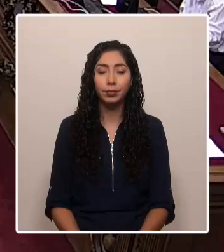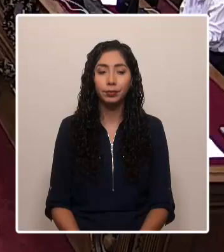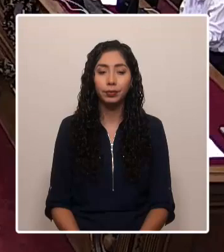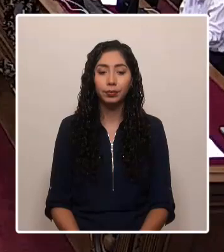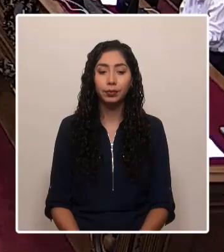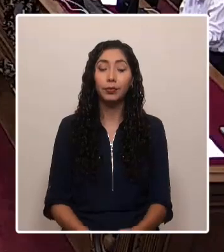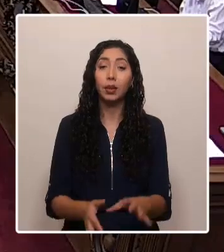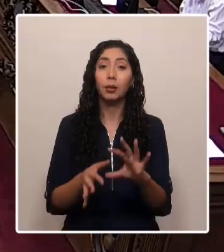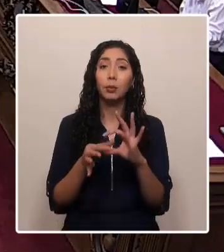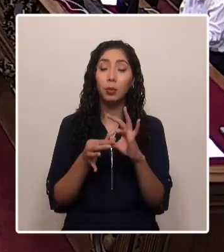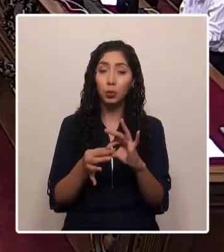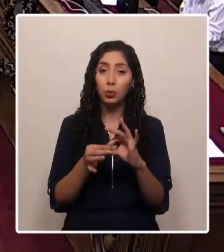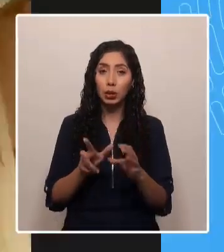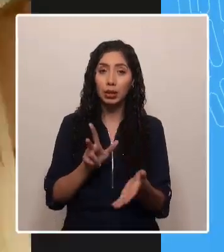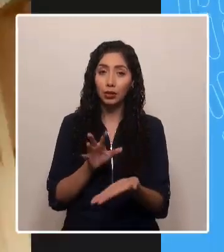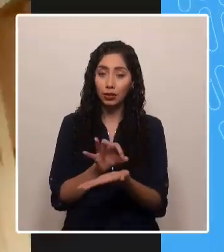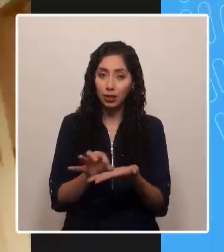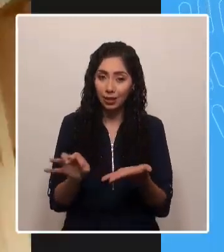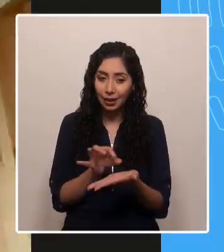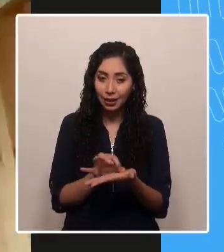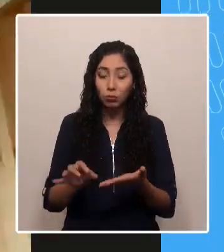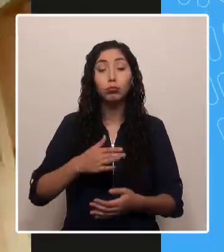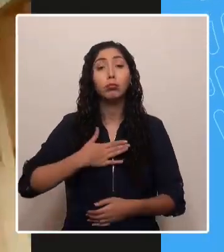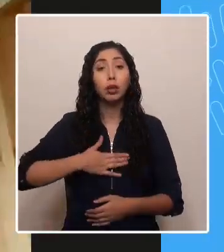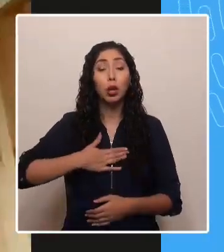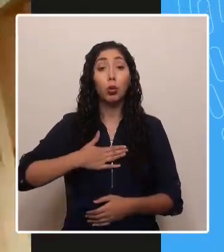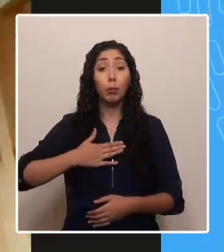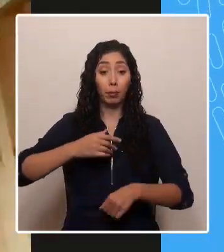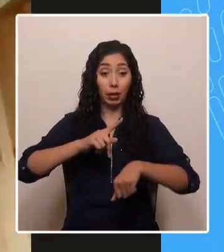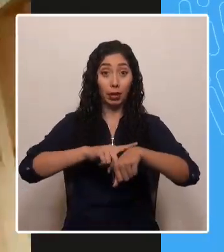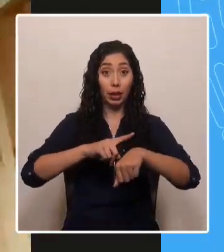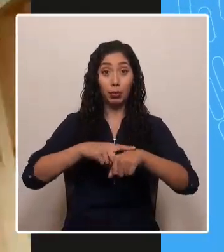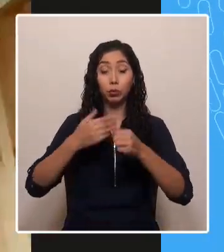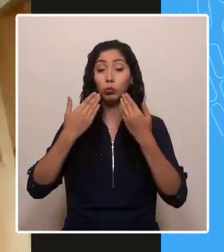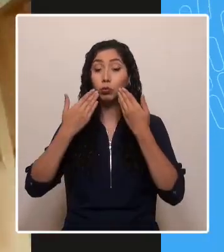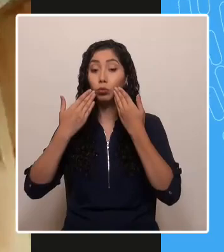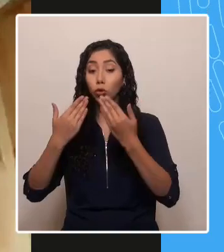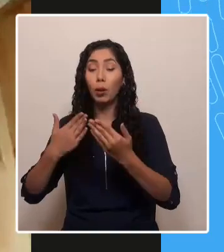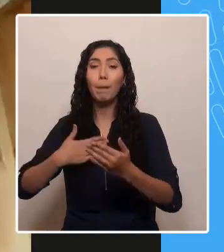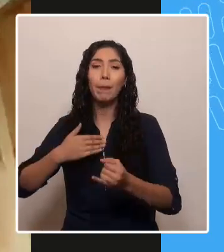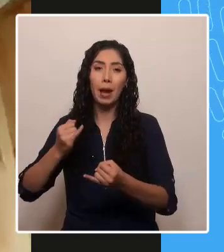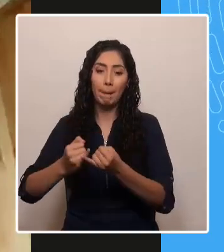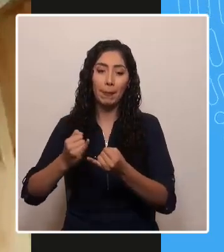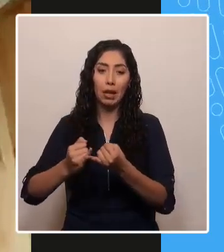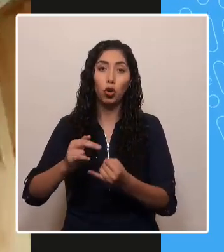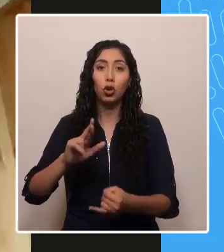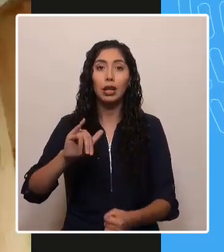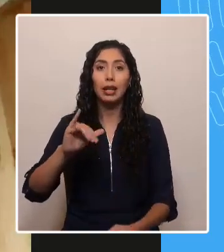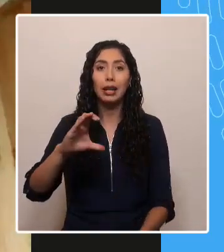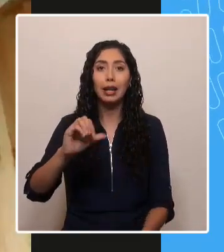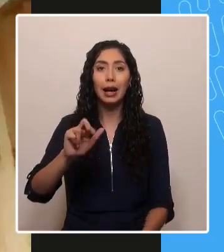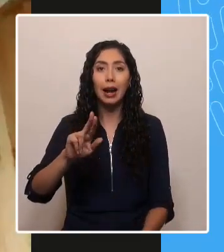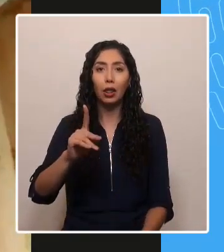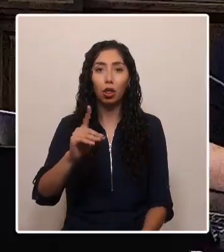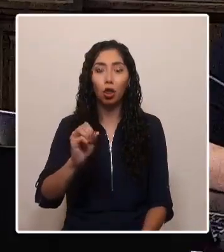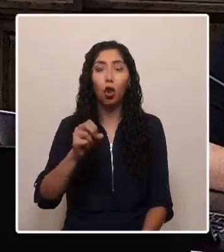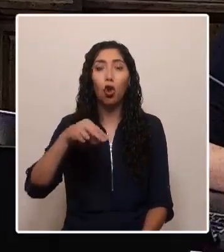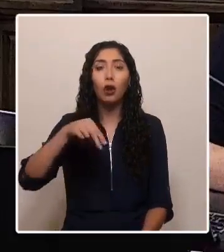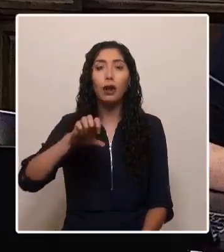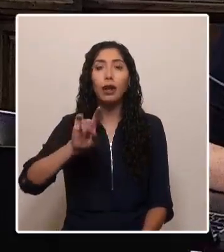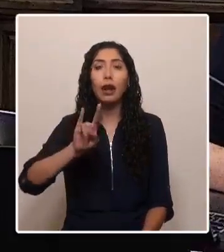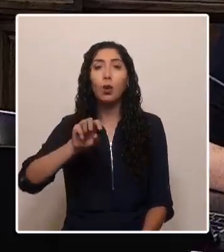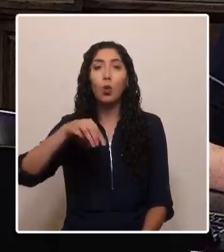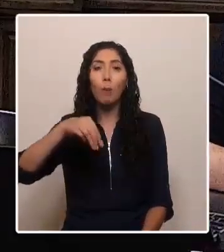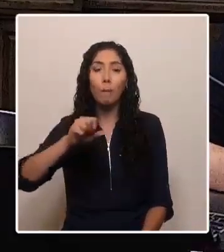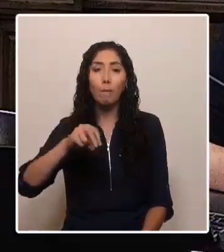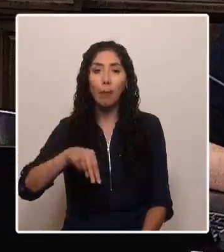Muchas gracias, señor secretario. Quiero cederle mis minutos a mi amigo Ricardo Neumann, Bertín. Tiene la palabra el